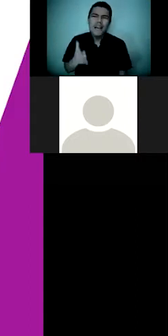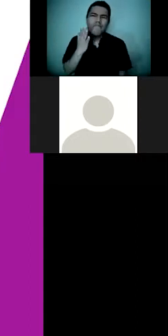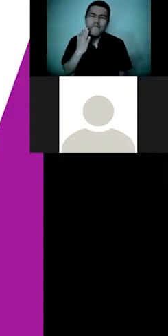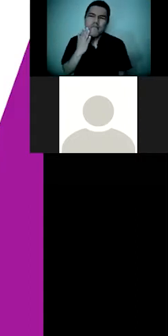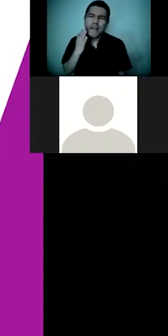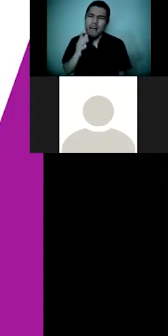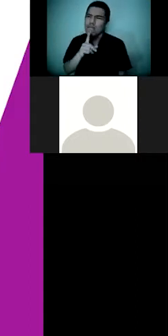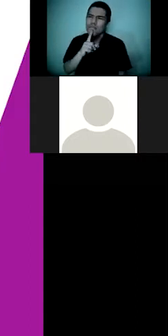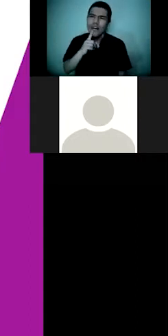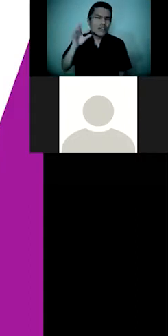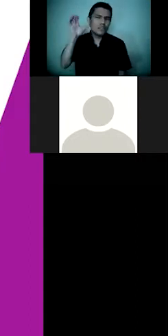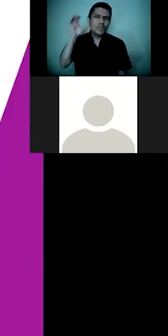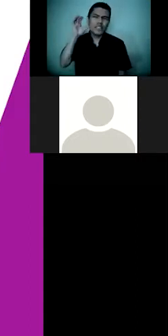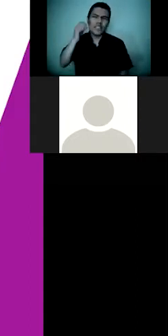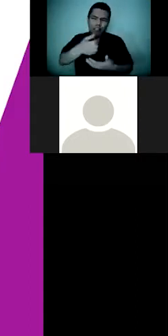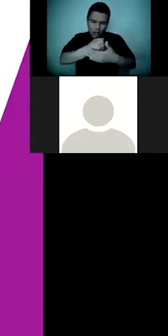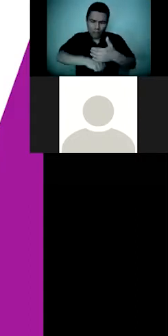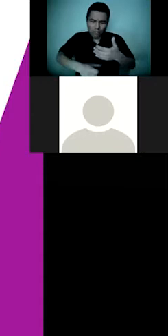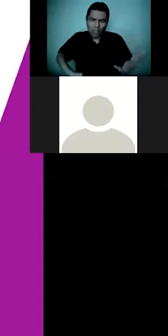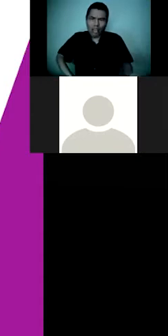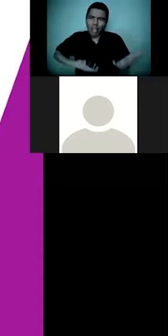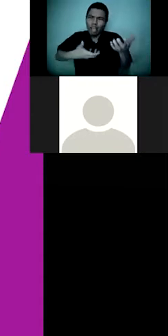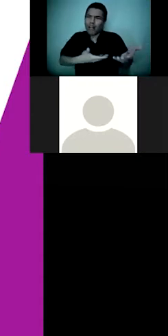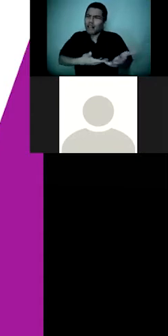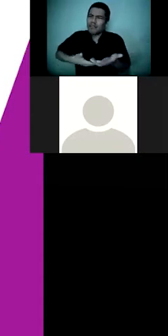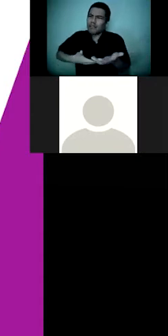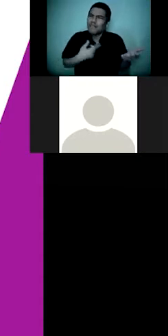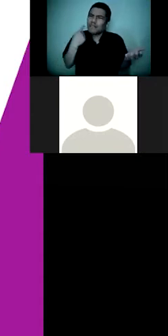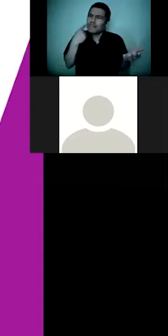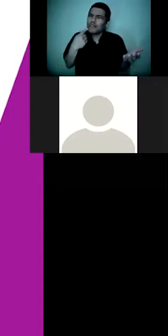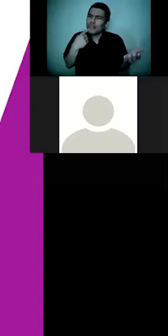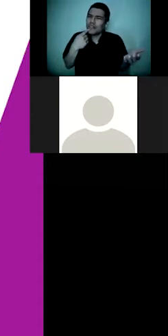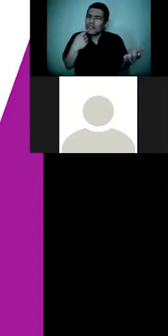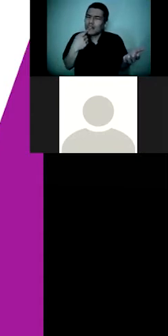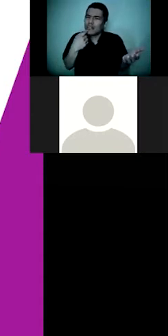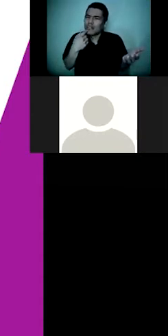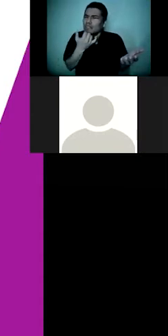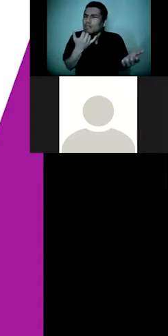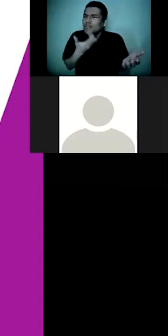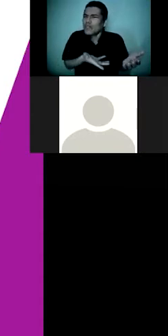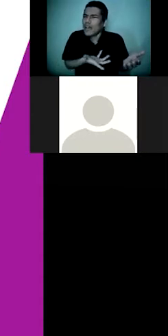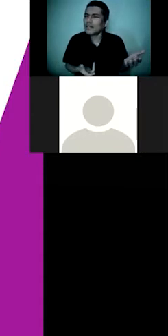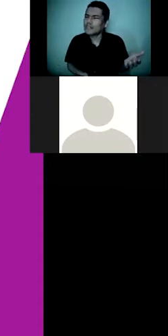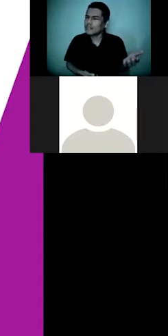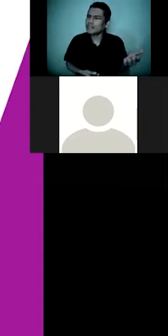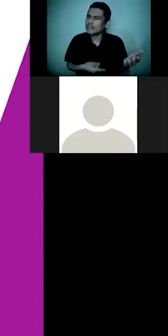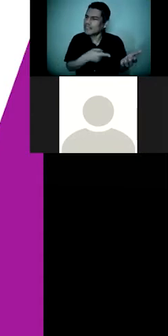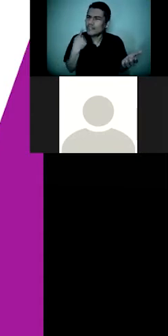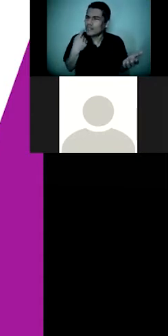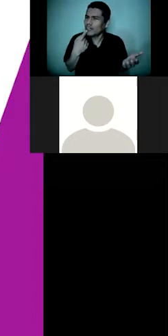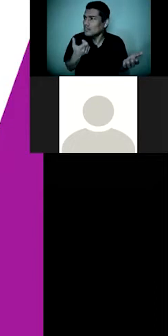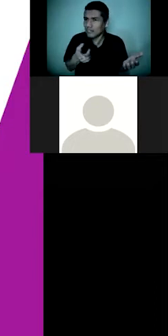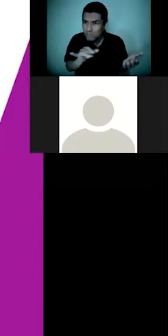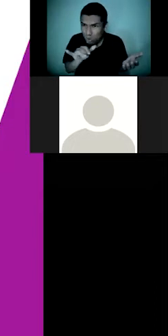pasa? ¿Qué pasa cuando la mamá y el papá son oyentes y nace un bebé que es sordo? ¿Qué cosa es lo que